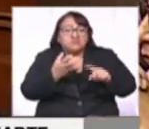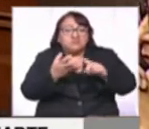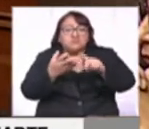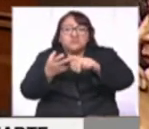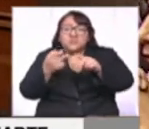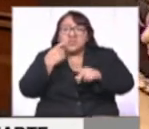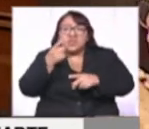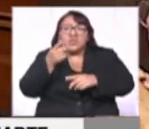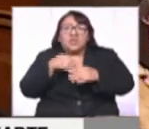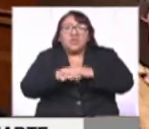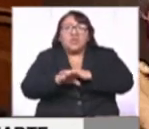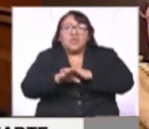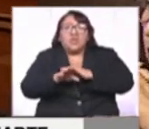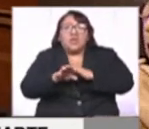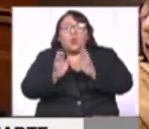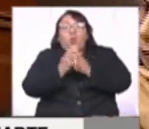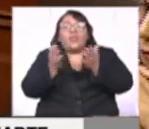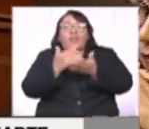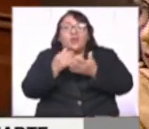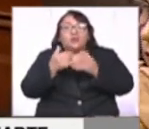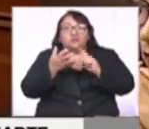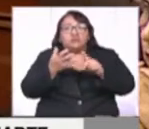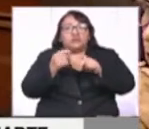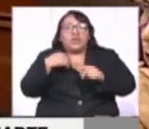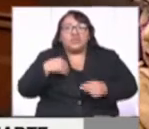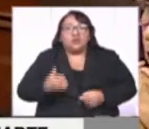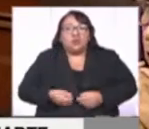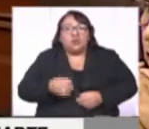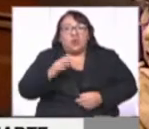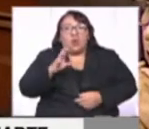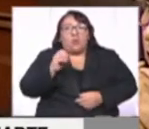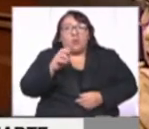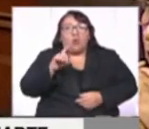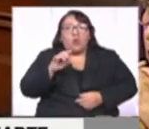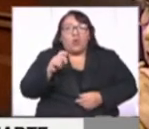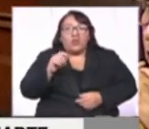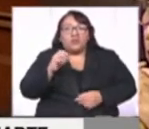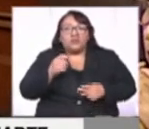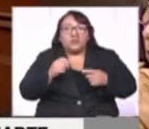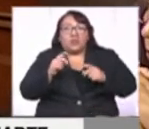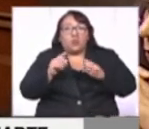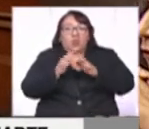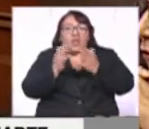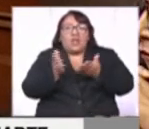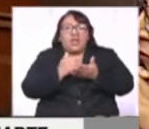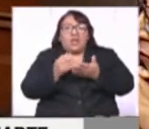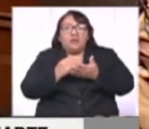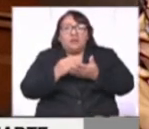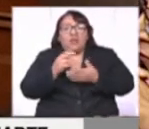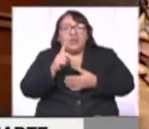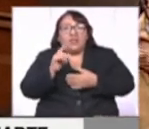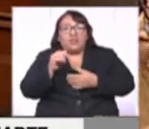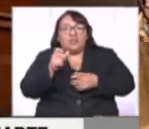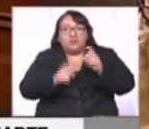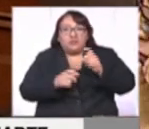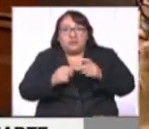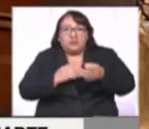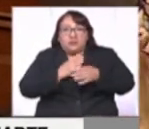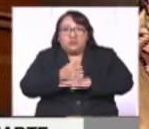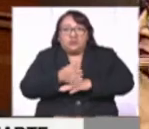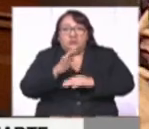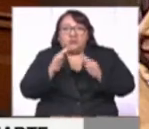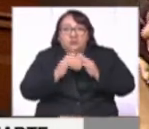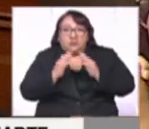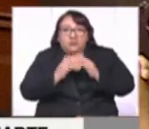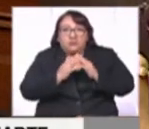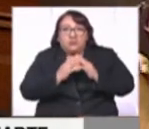domicilio o del cuaderno de ocurrencias del domicilio de la señora Boluarte. Se trata de una libreta con datos respecto de las personas que ingresan a su